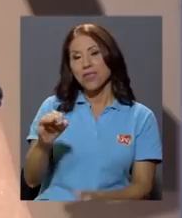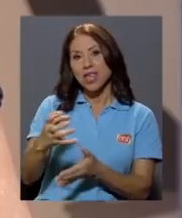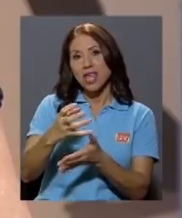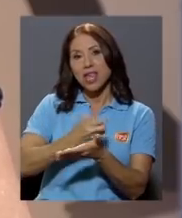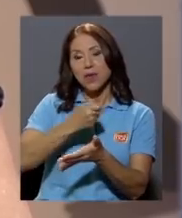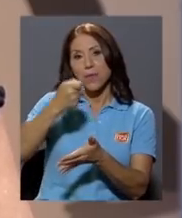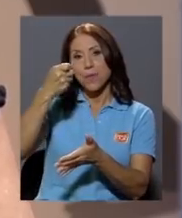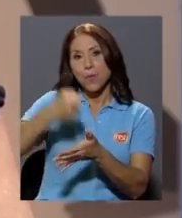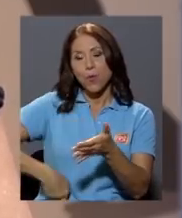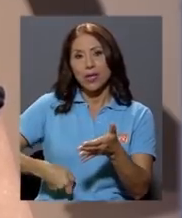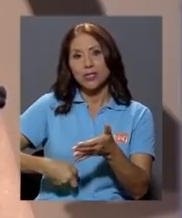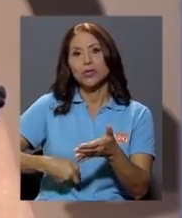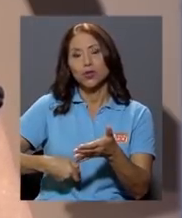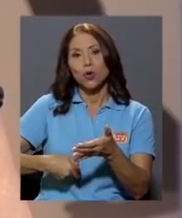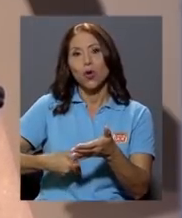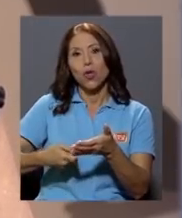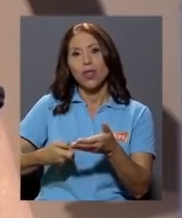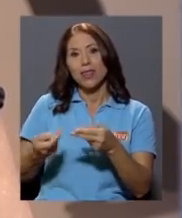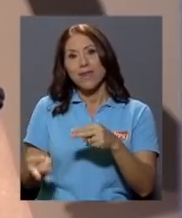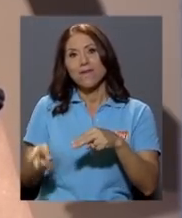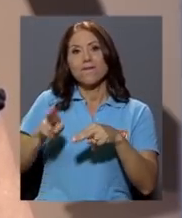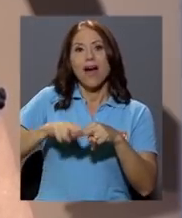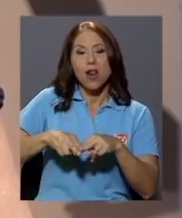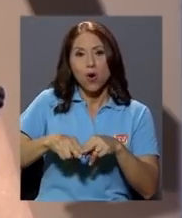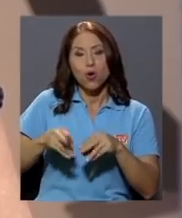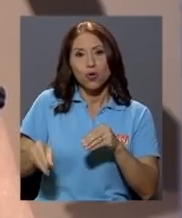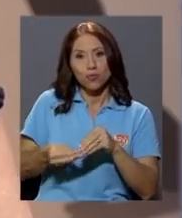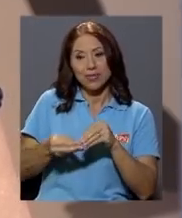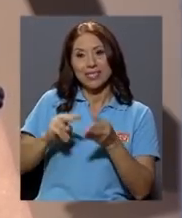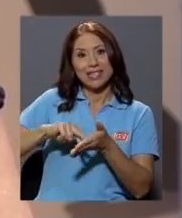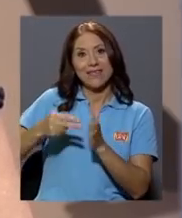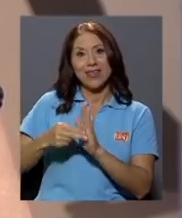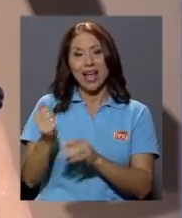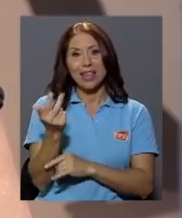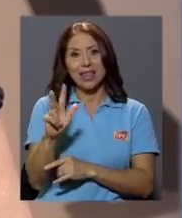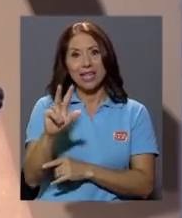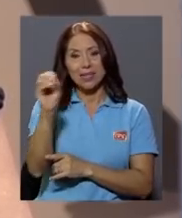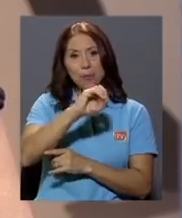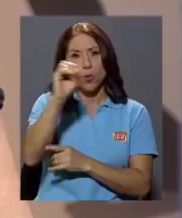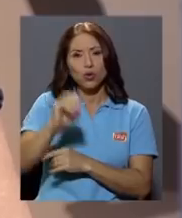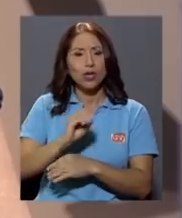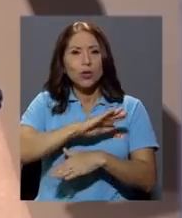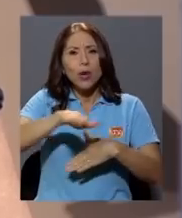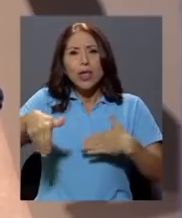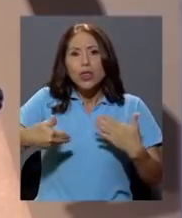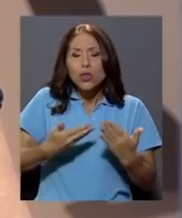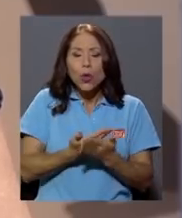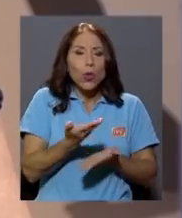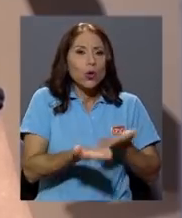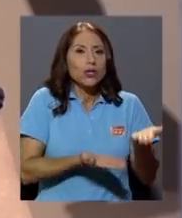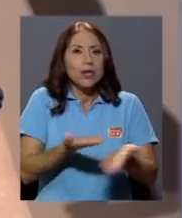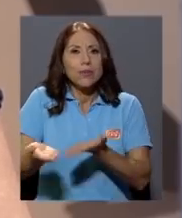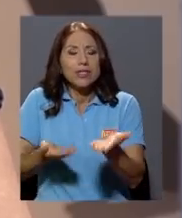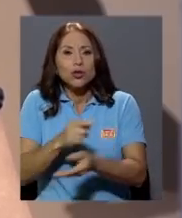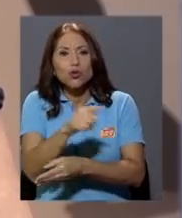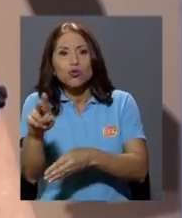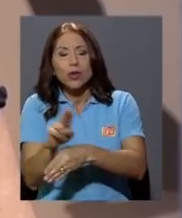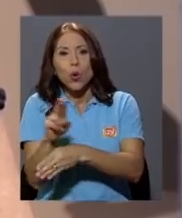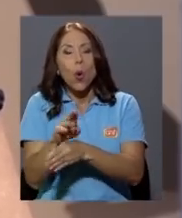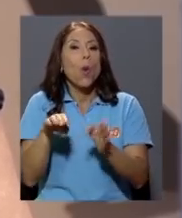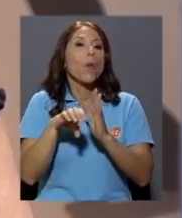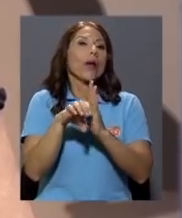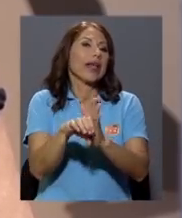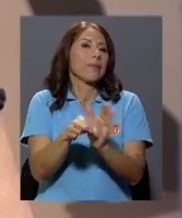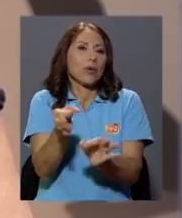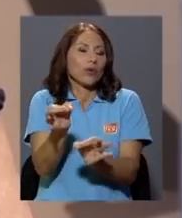ver con la de impuestos de un 13% en todos los servicios que usted consuma.